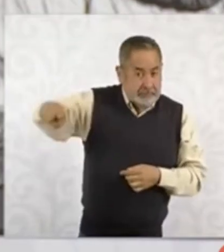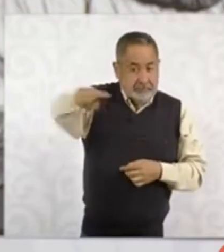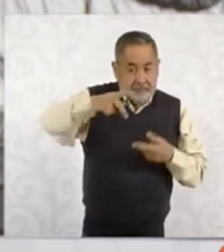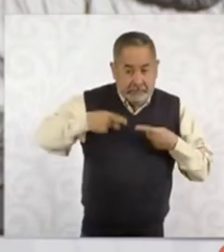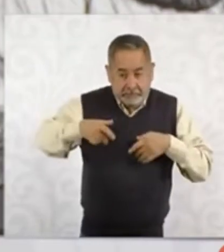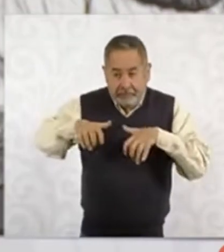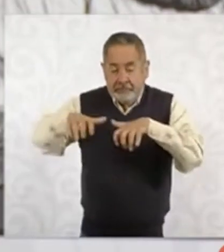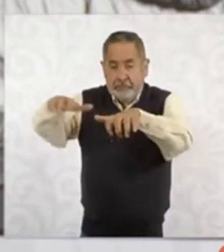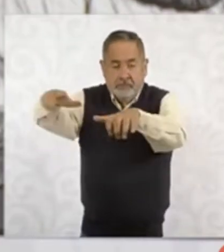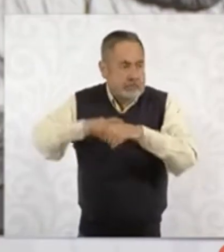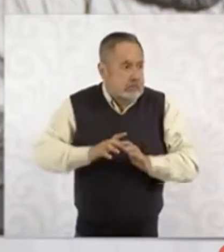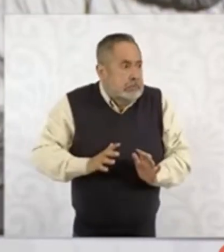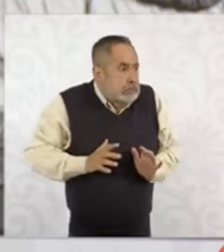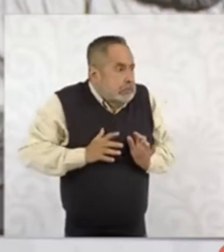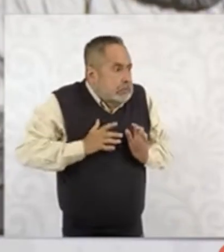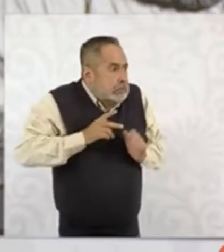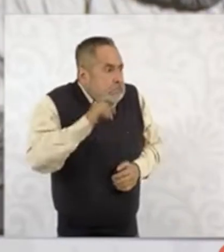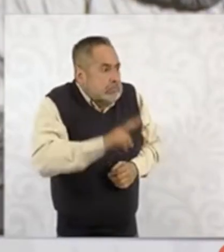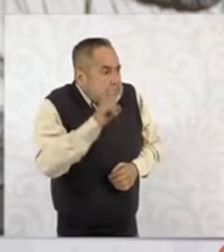Pues en general no,